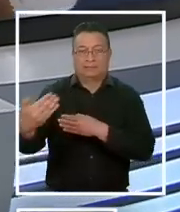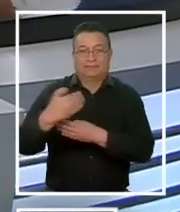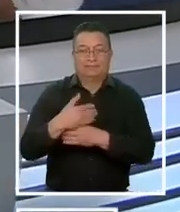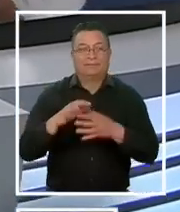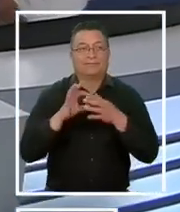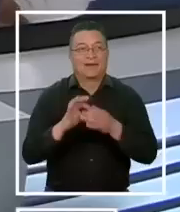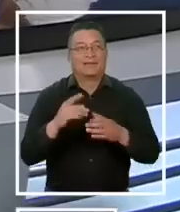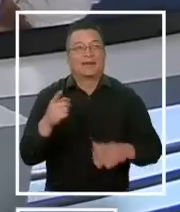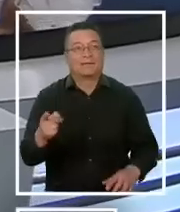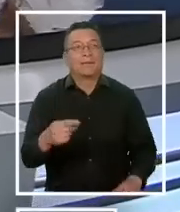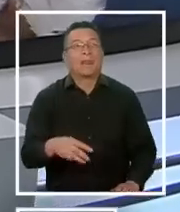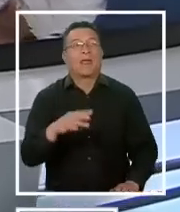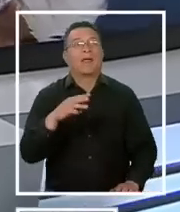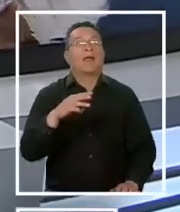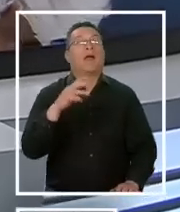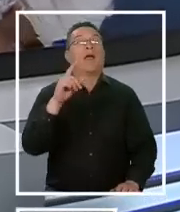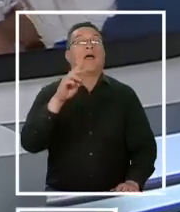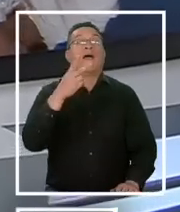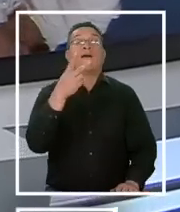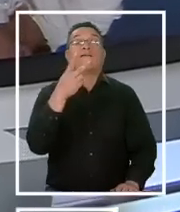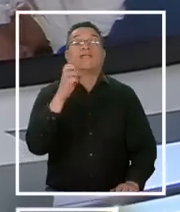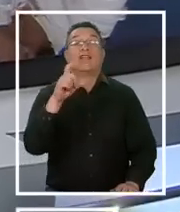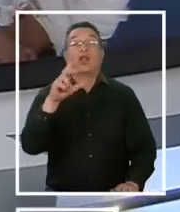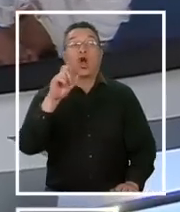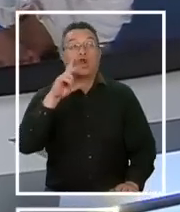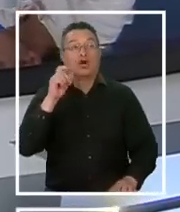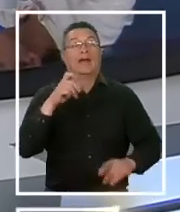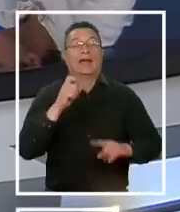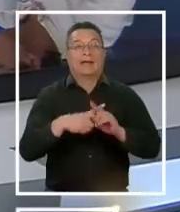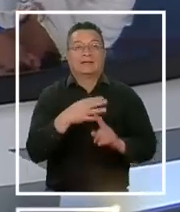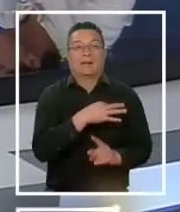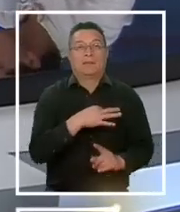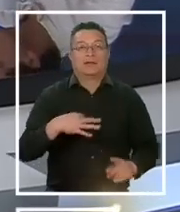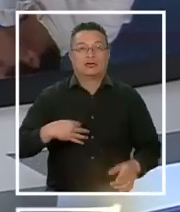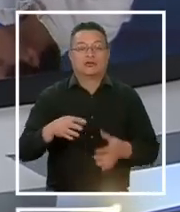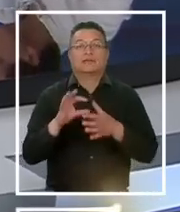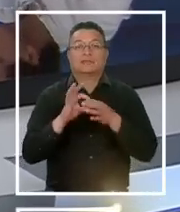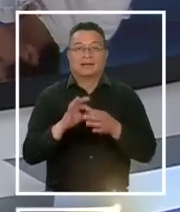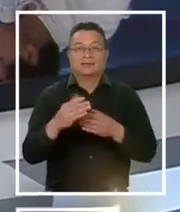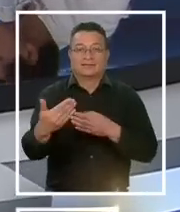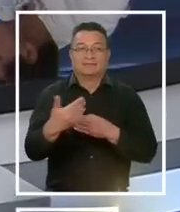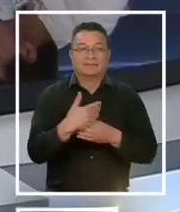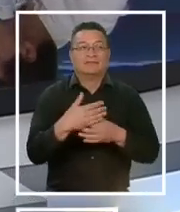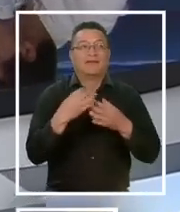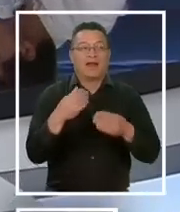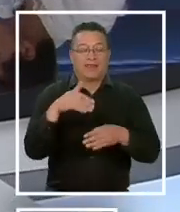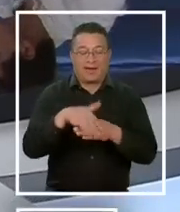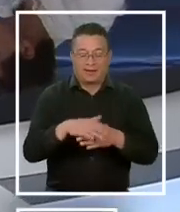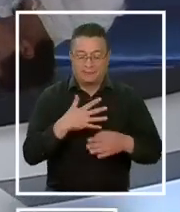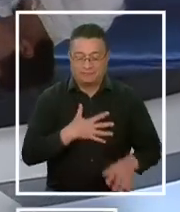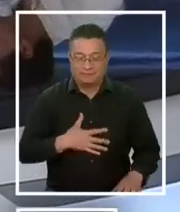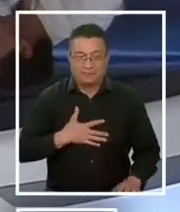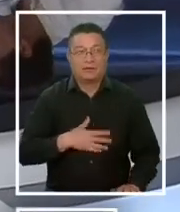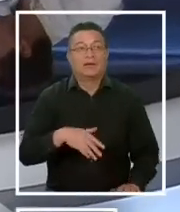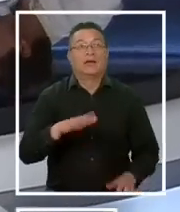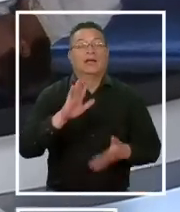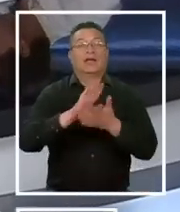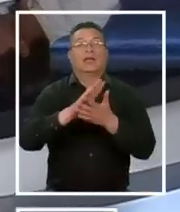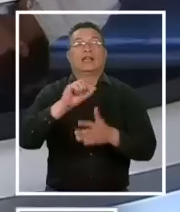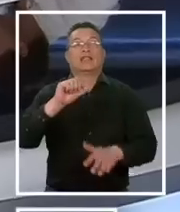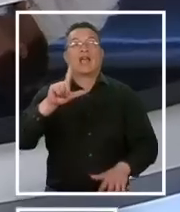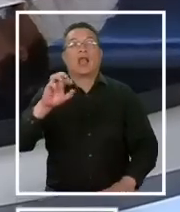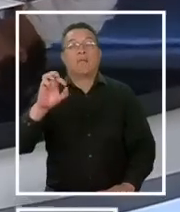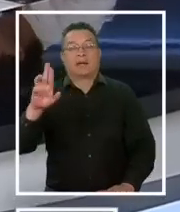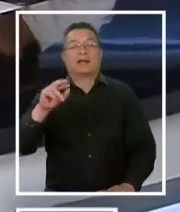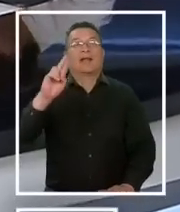aquí Buenas tardes Jaime Velorio exministro Jaime Buenas tardes Muy buenas tardes Un gusto y Diego chalper